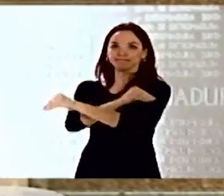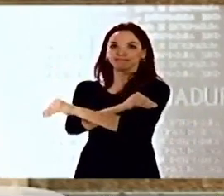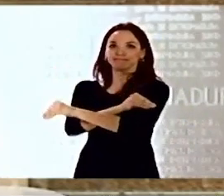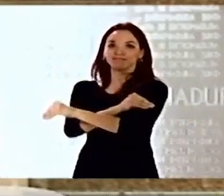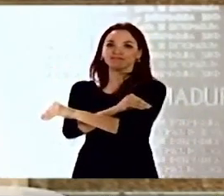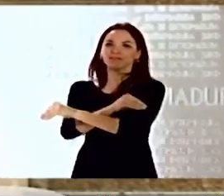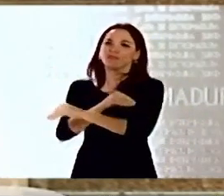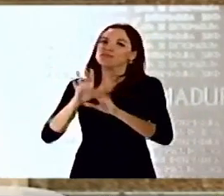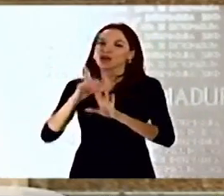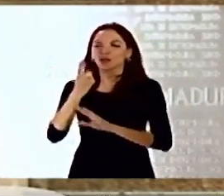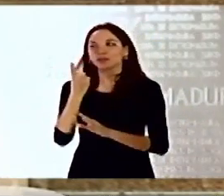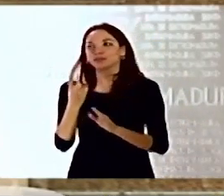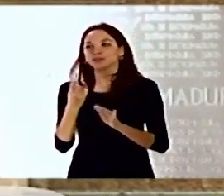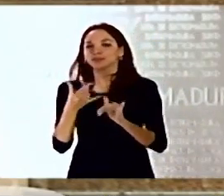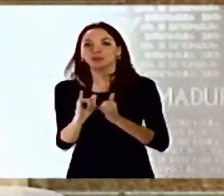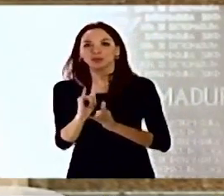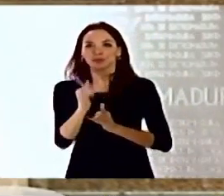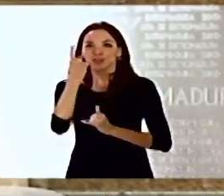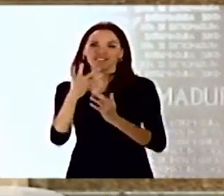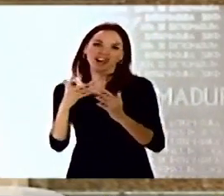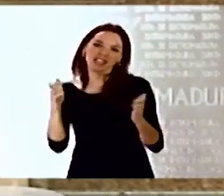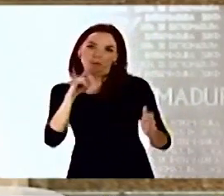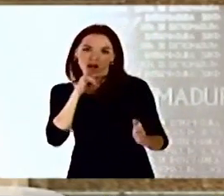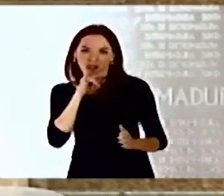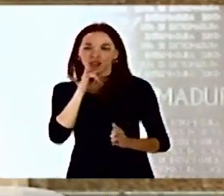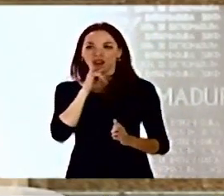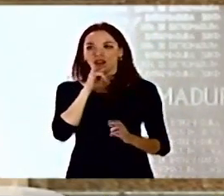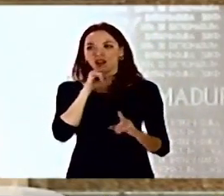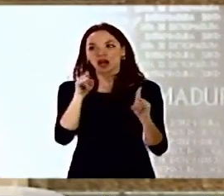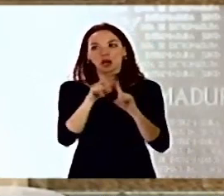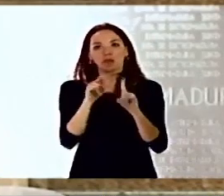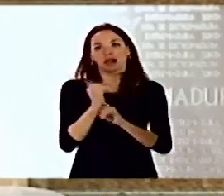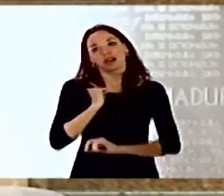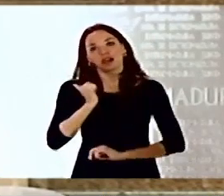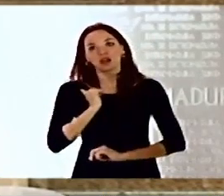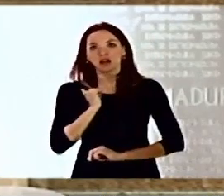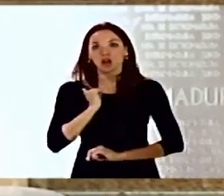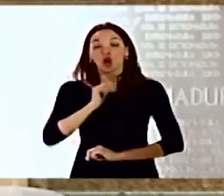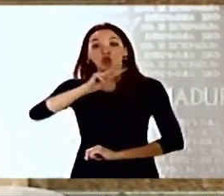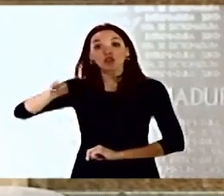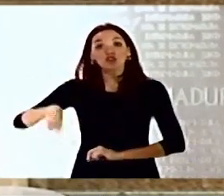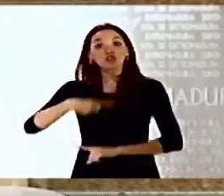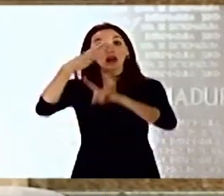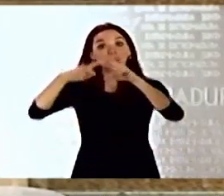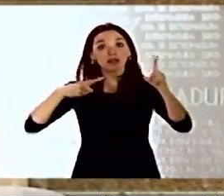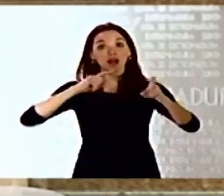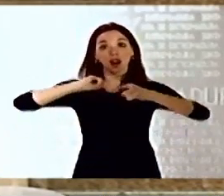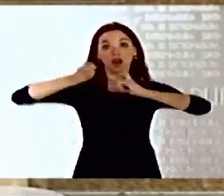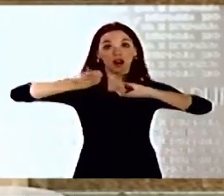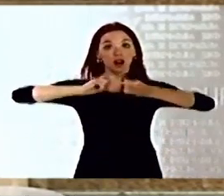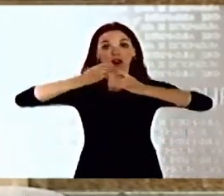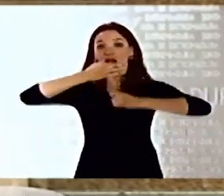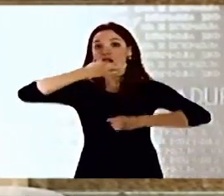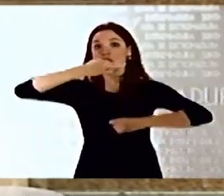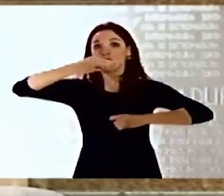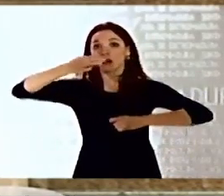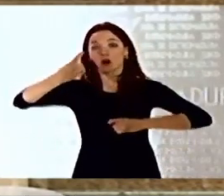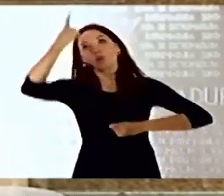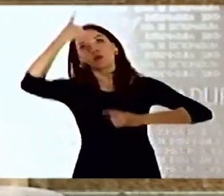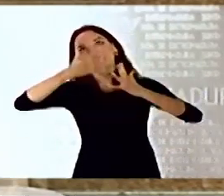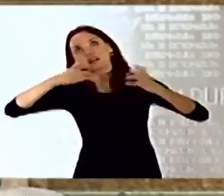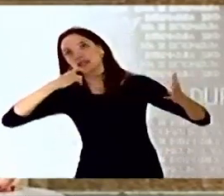frase desafortunada, sacada de un contexto de 2 horas y media de intervención, desde la Junta de Extremadura no vamos a